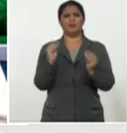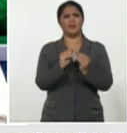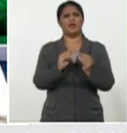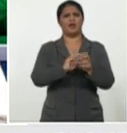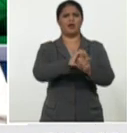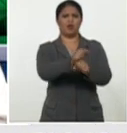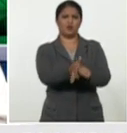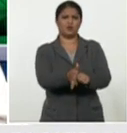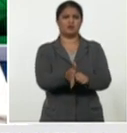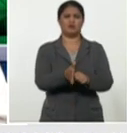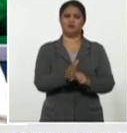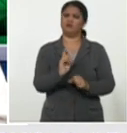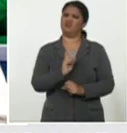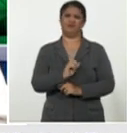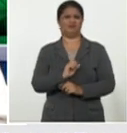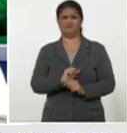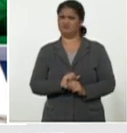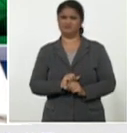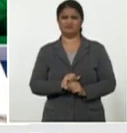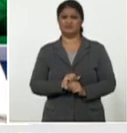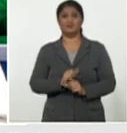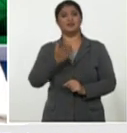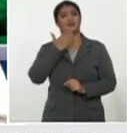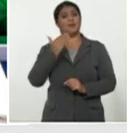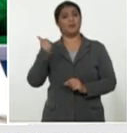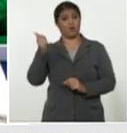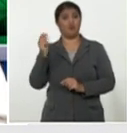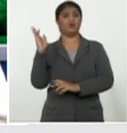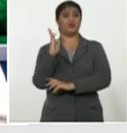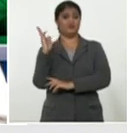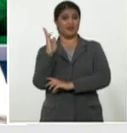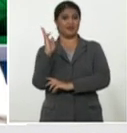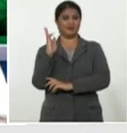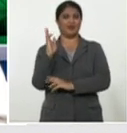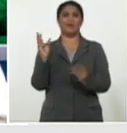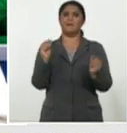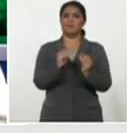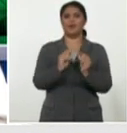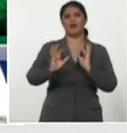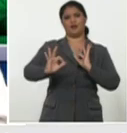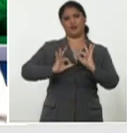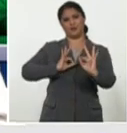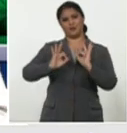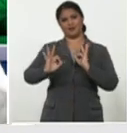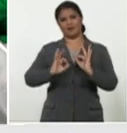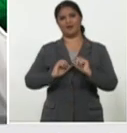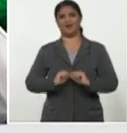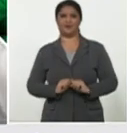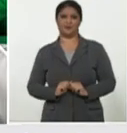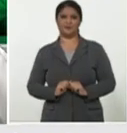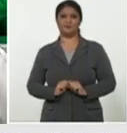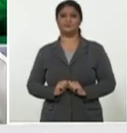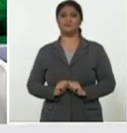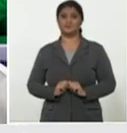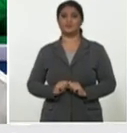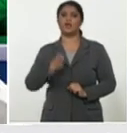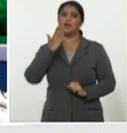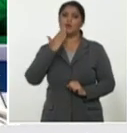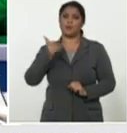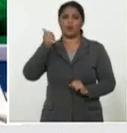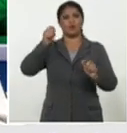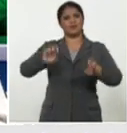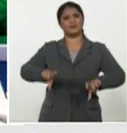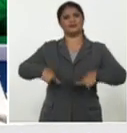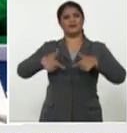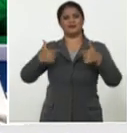pero indiscutiblemente no podemos olvidar la situación en que la estamos celebrando y lo vamos a celebrar. Siempre